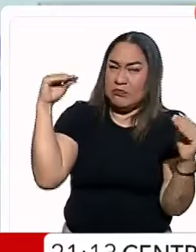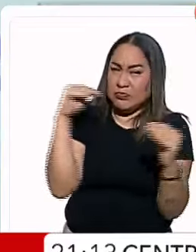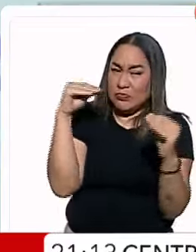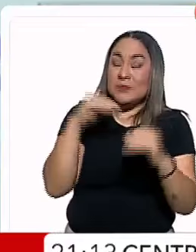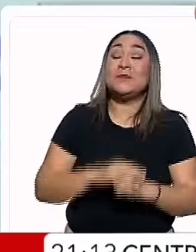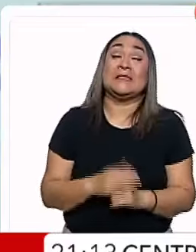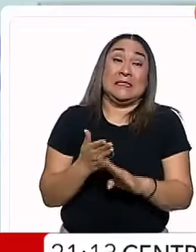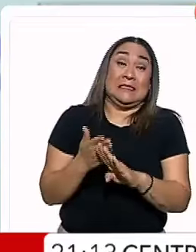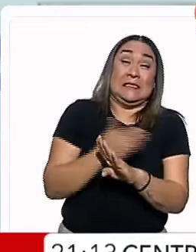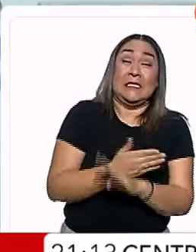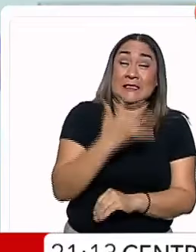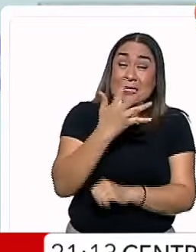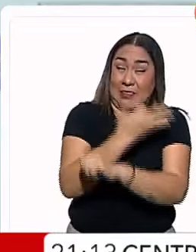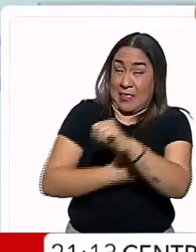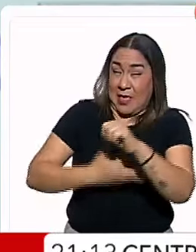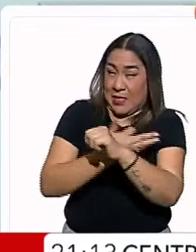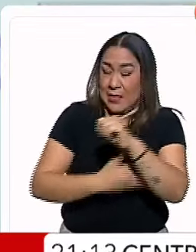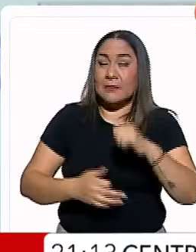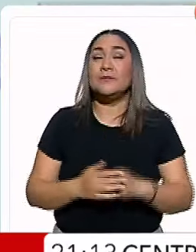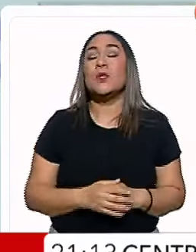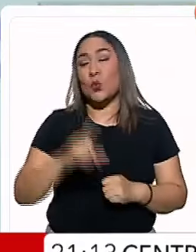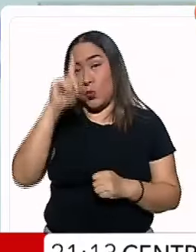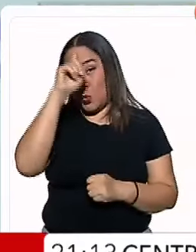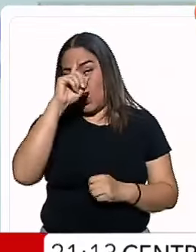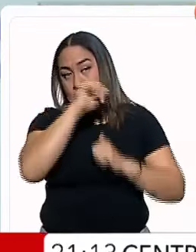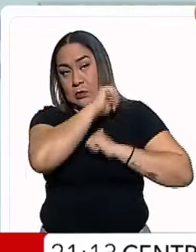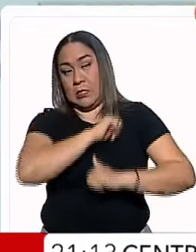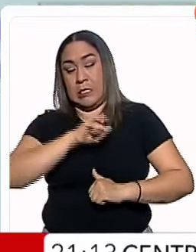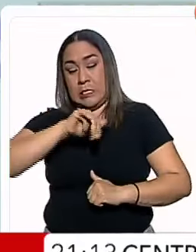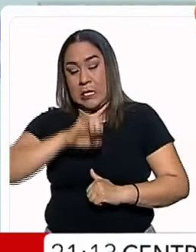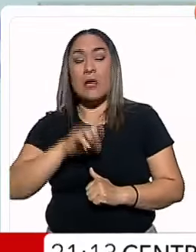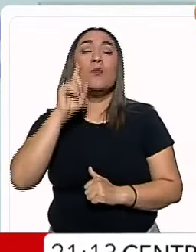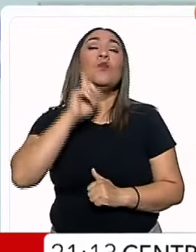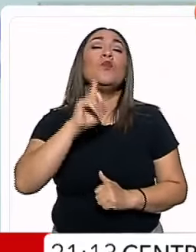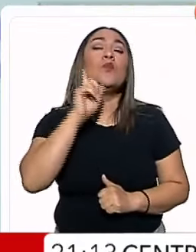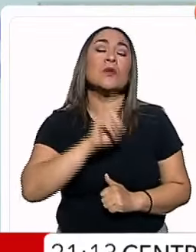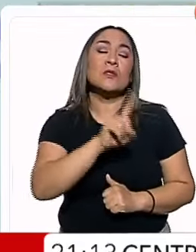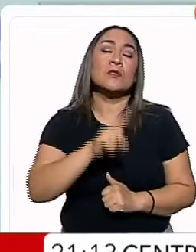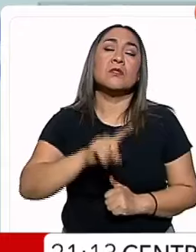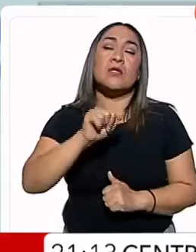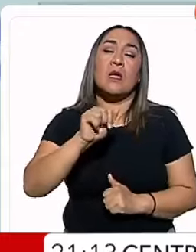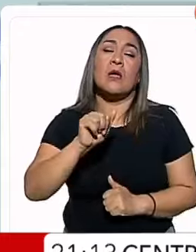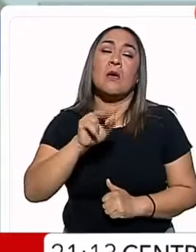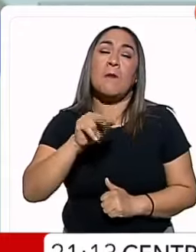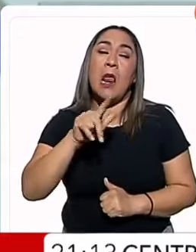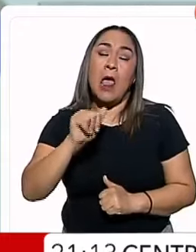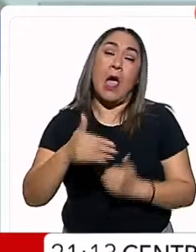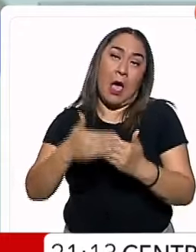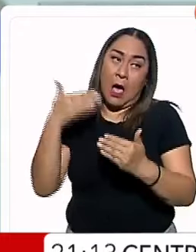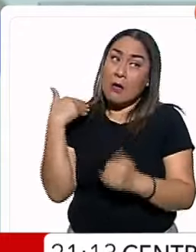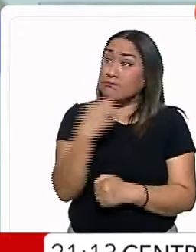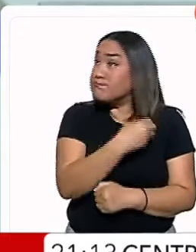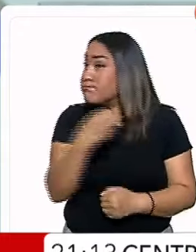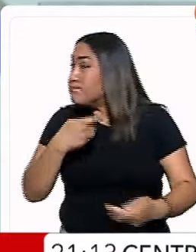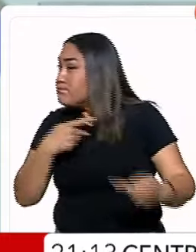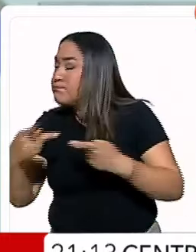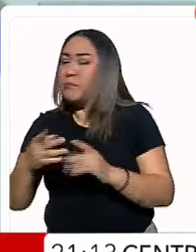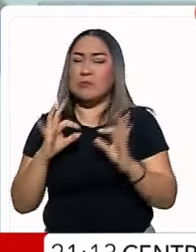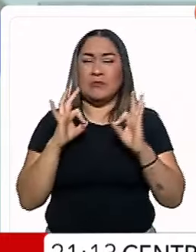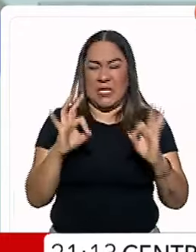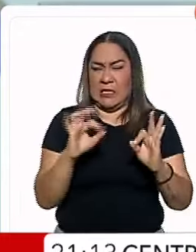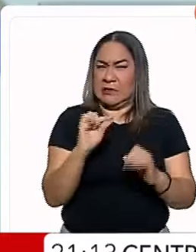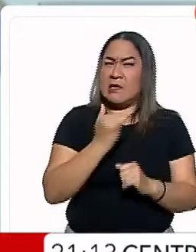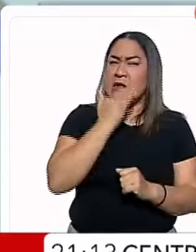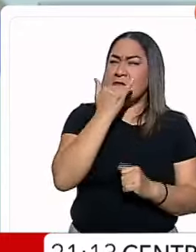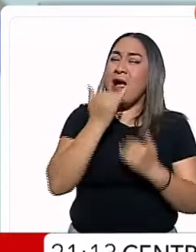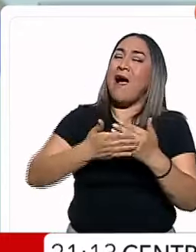Minutos antes de las 5 de la tarde, la consejera del INE, Claudia Zavala, garantizó una organización perfecta luego de las